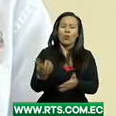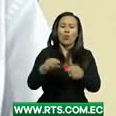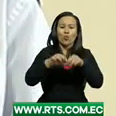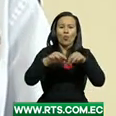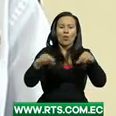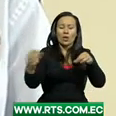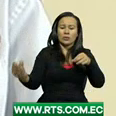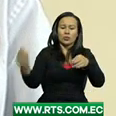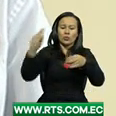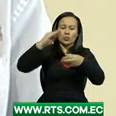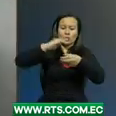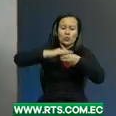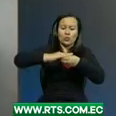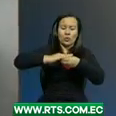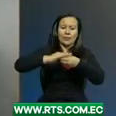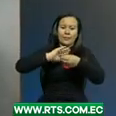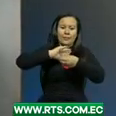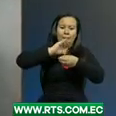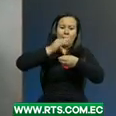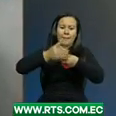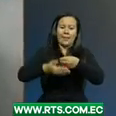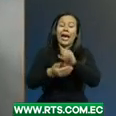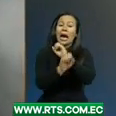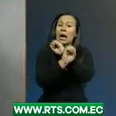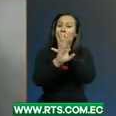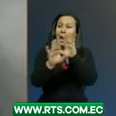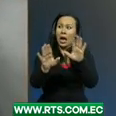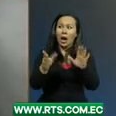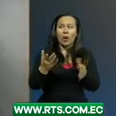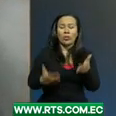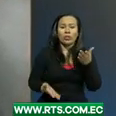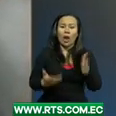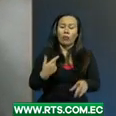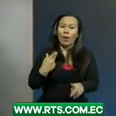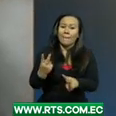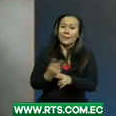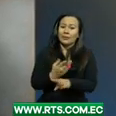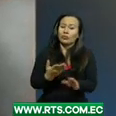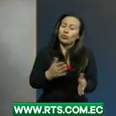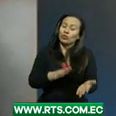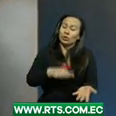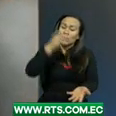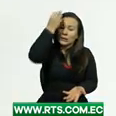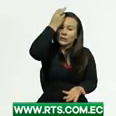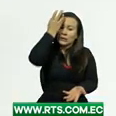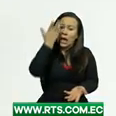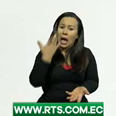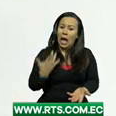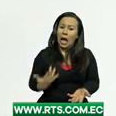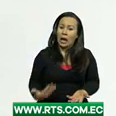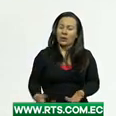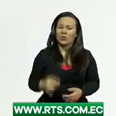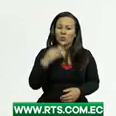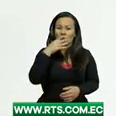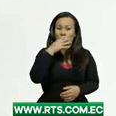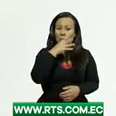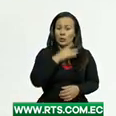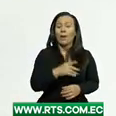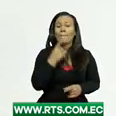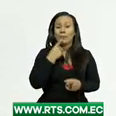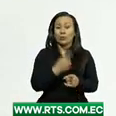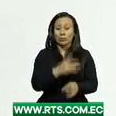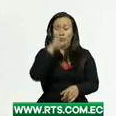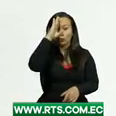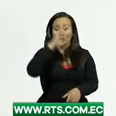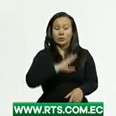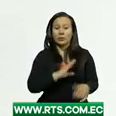y se cierra la piel. Pero está claro que la herida pudo haberle ocasionado hemorragias e infecciones. La policía